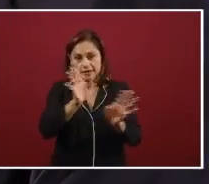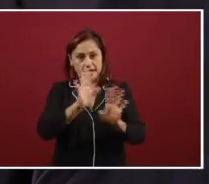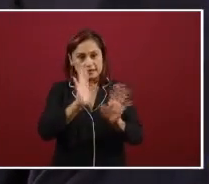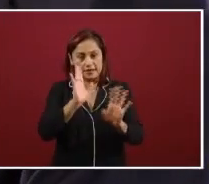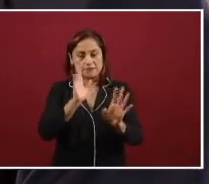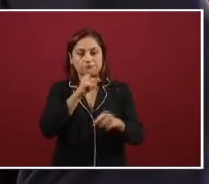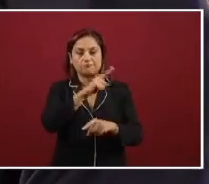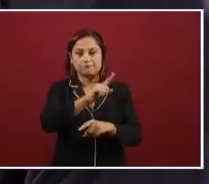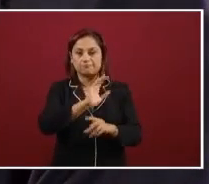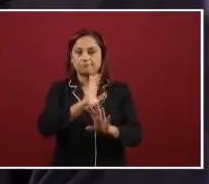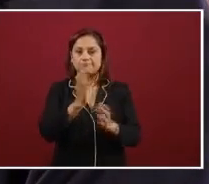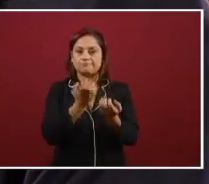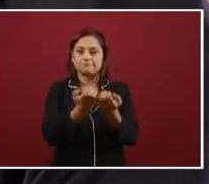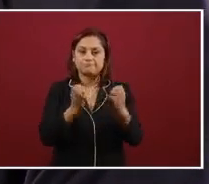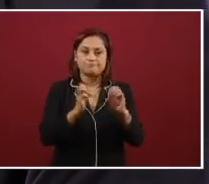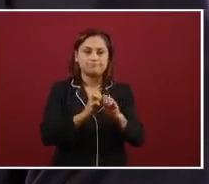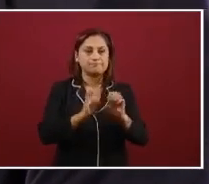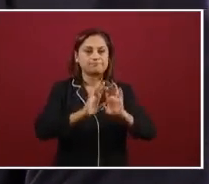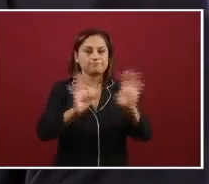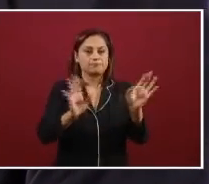se está haciendo el proyecto.